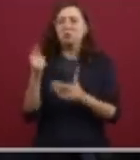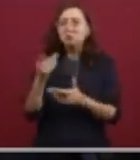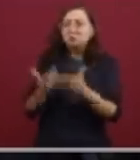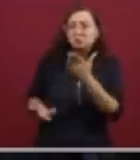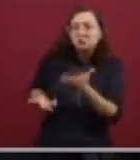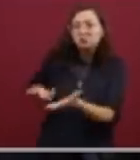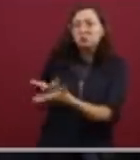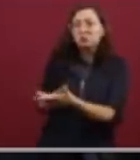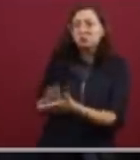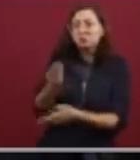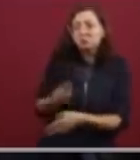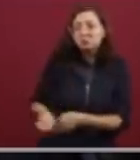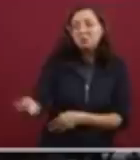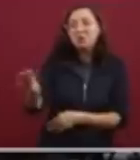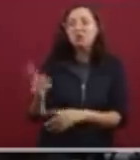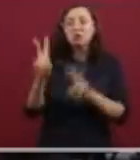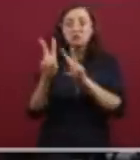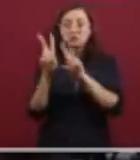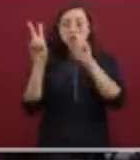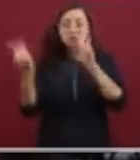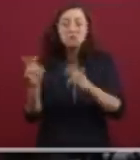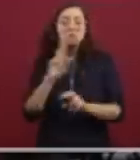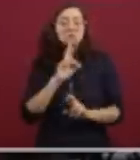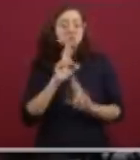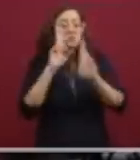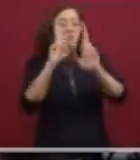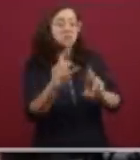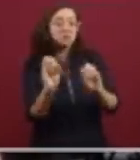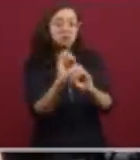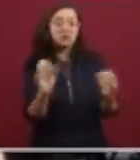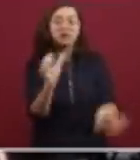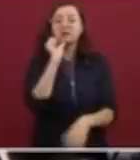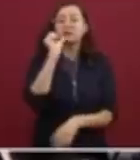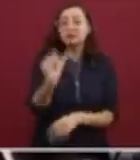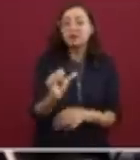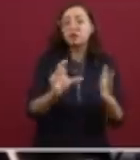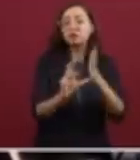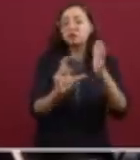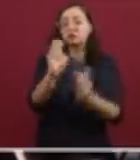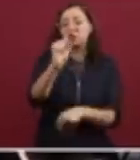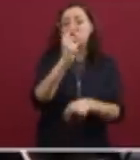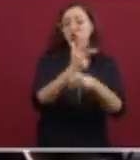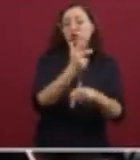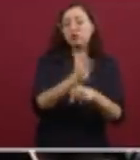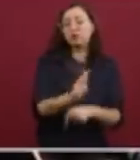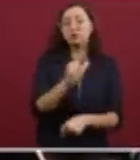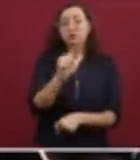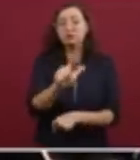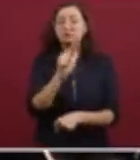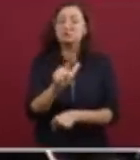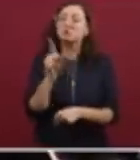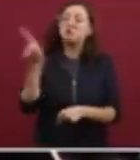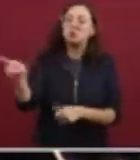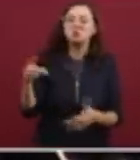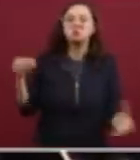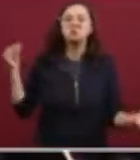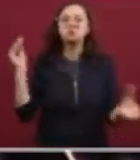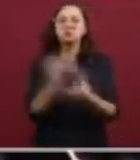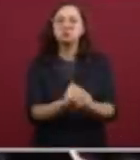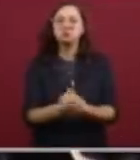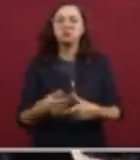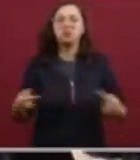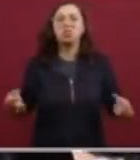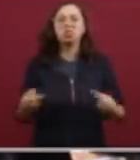al respecto, violando los artículos 8 y 17 constitucionales. Y en un acto de inconstitucional, bueno,